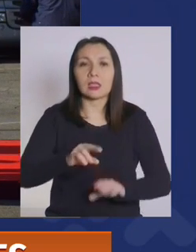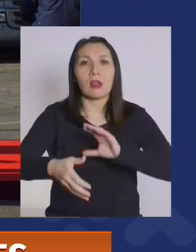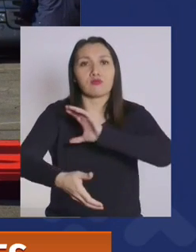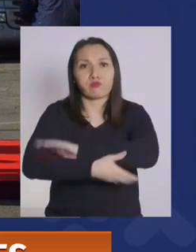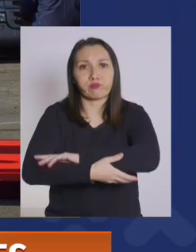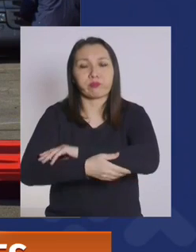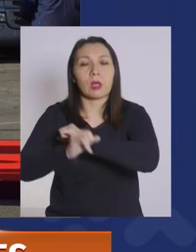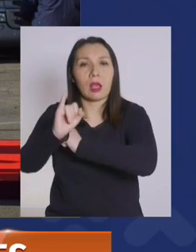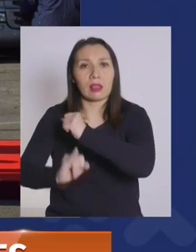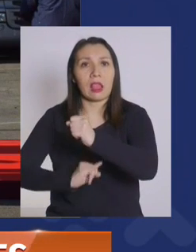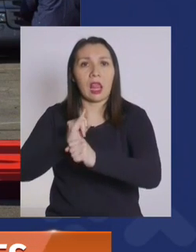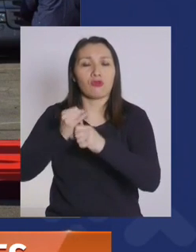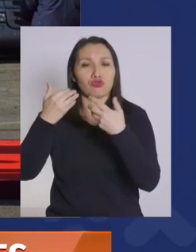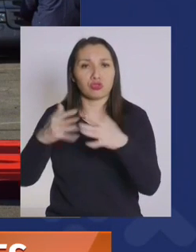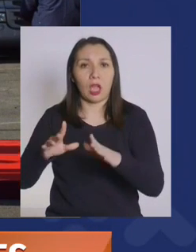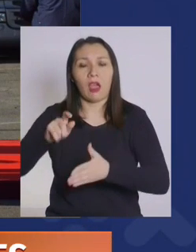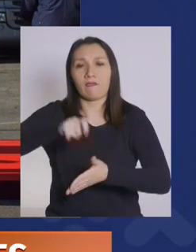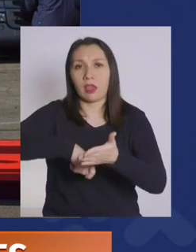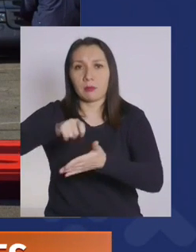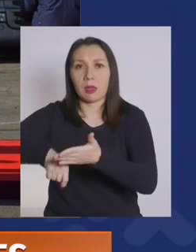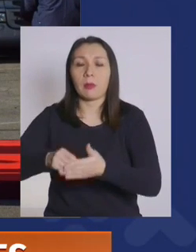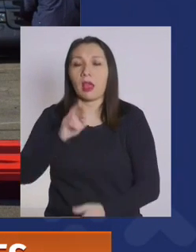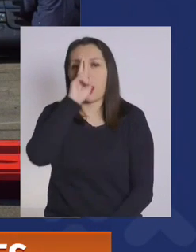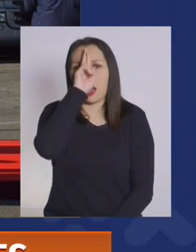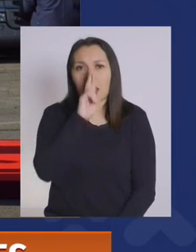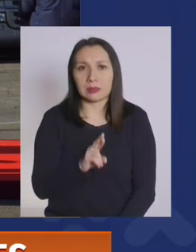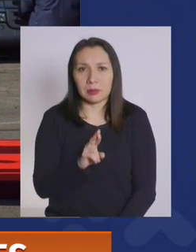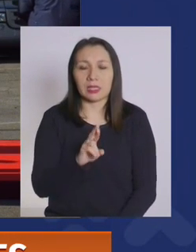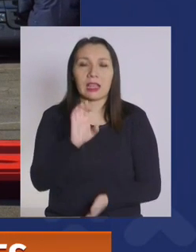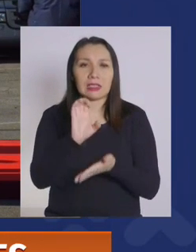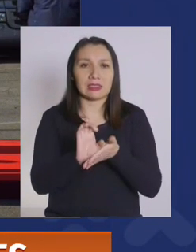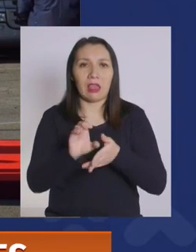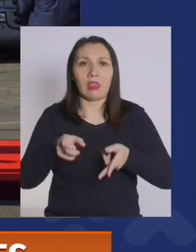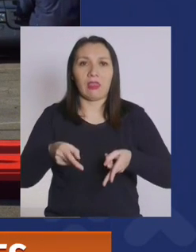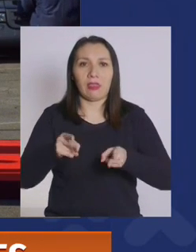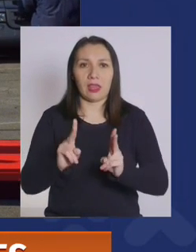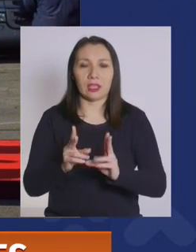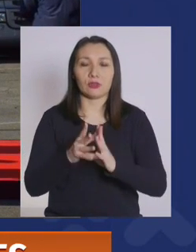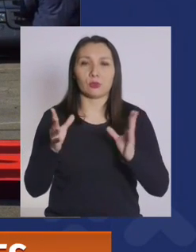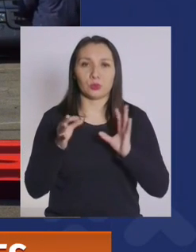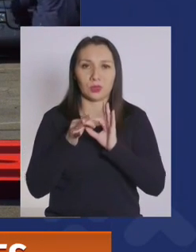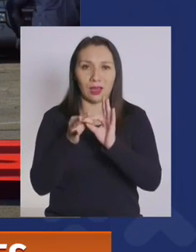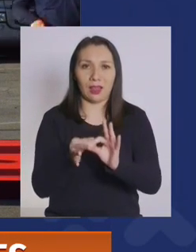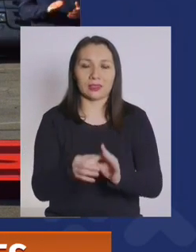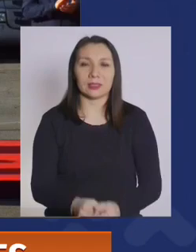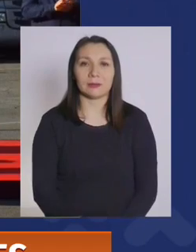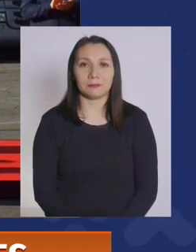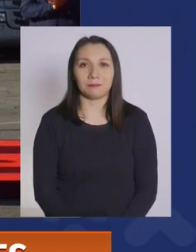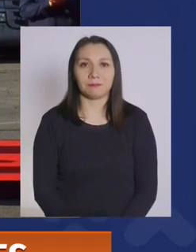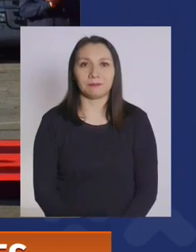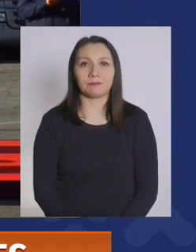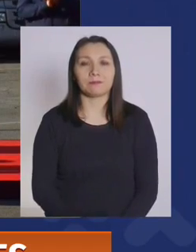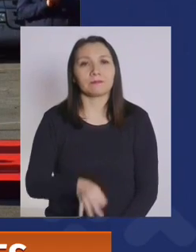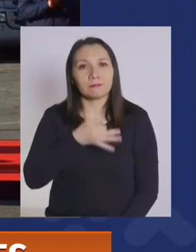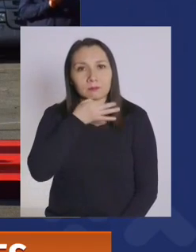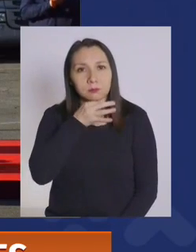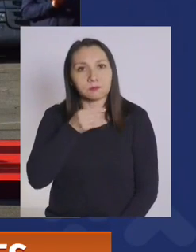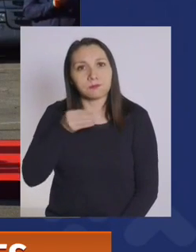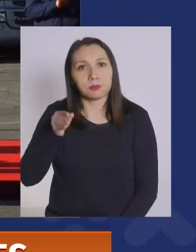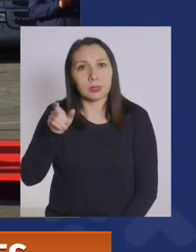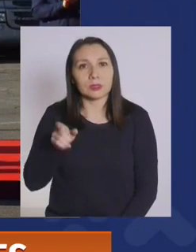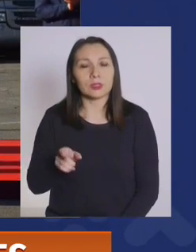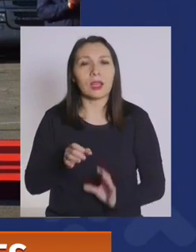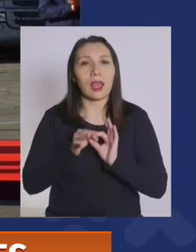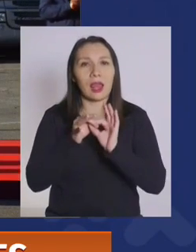tratados internacionales que hemos firmado y respetando nuestro Estado de Derecho. Muchas gracias. Agradecemos las palabras de su